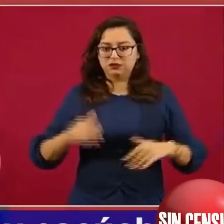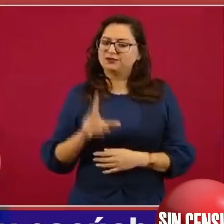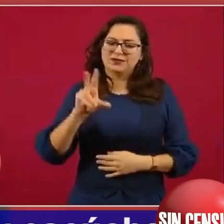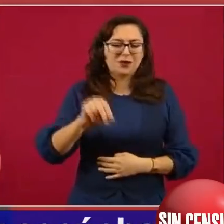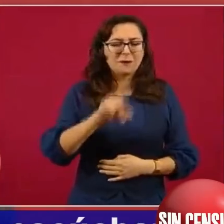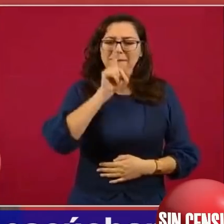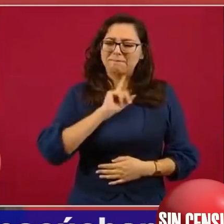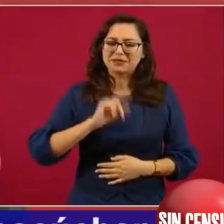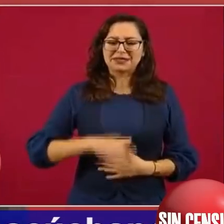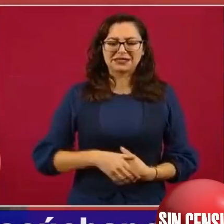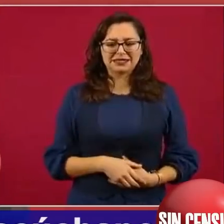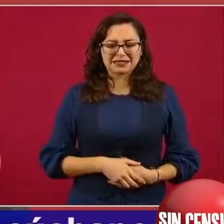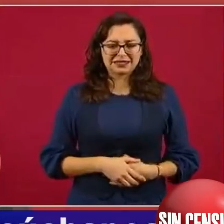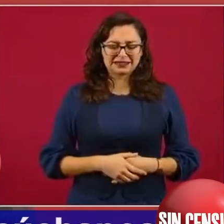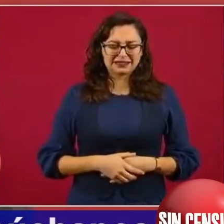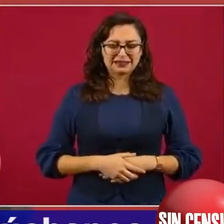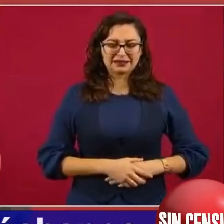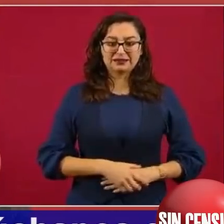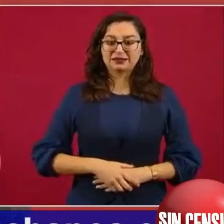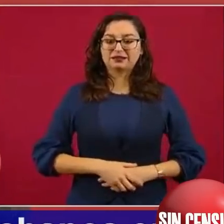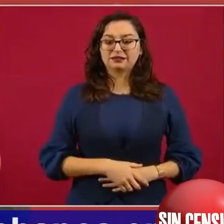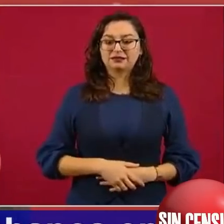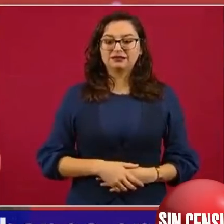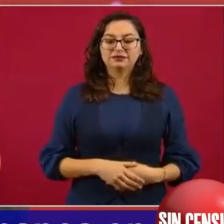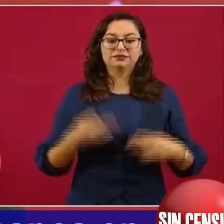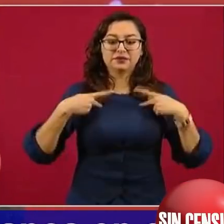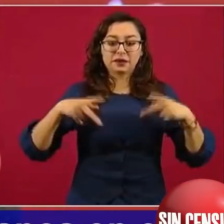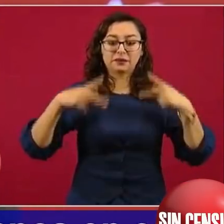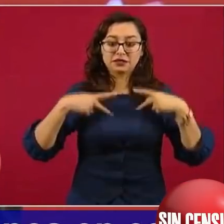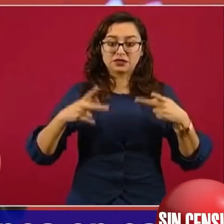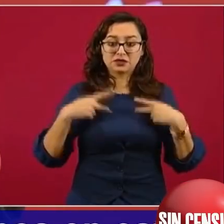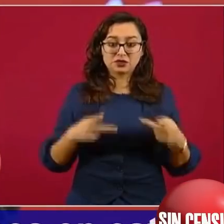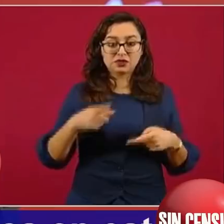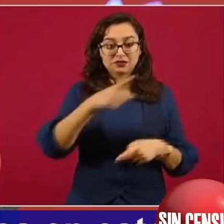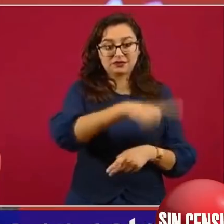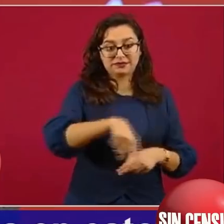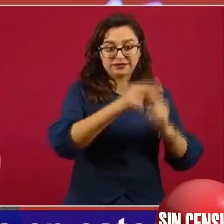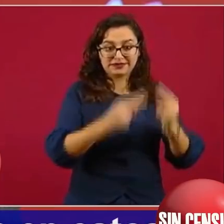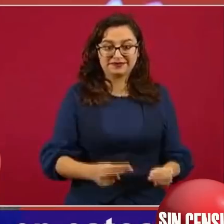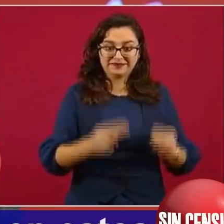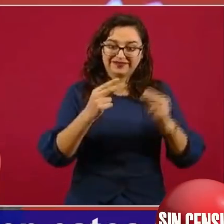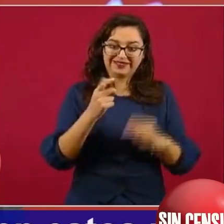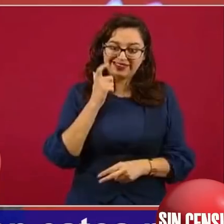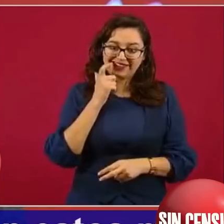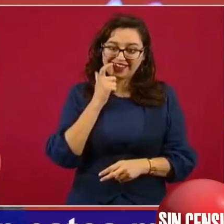No, los que manejan los mercados son muy inteligentes,